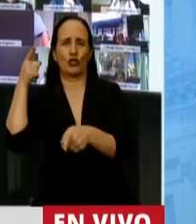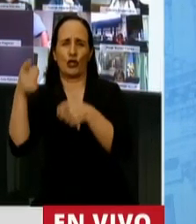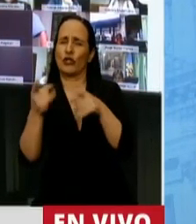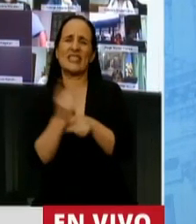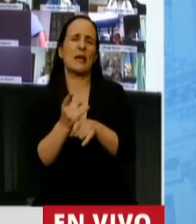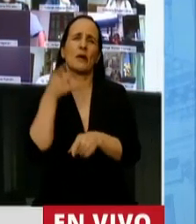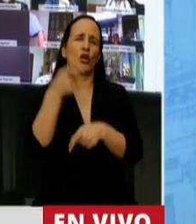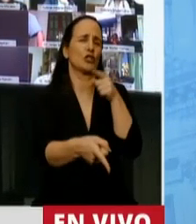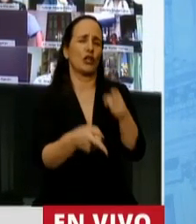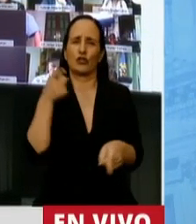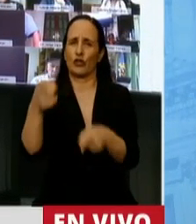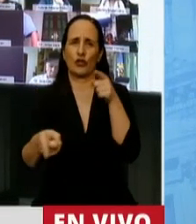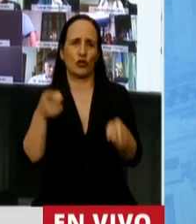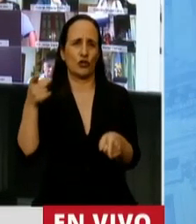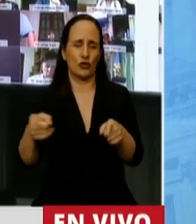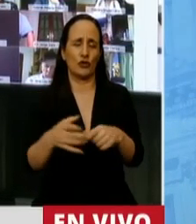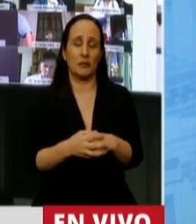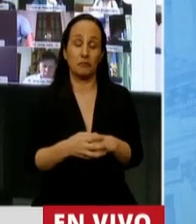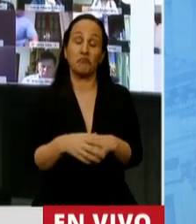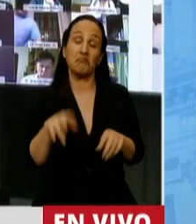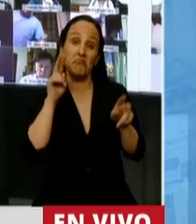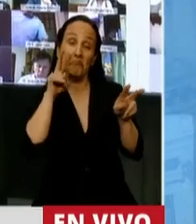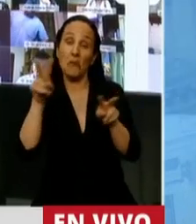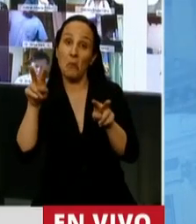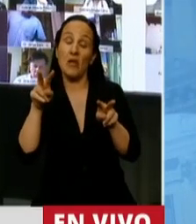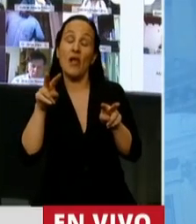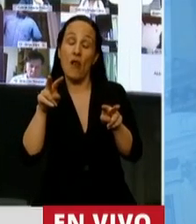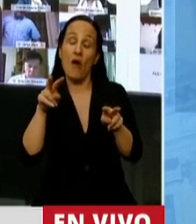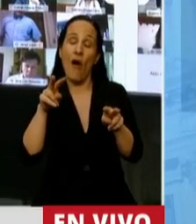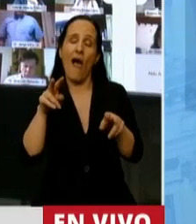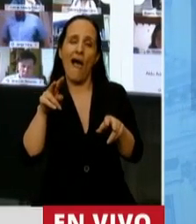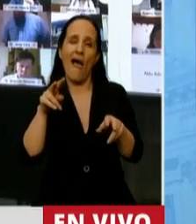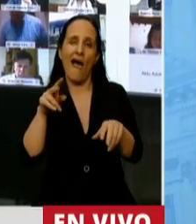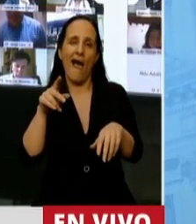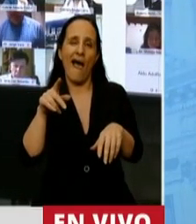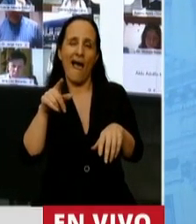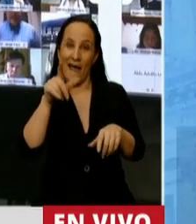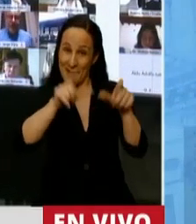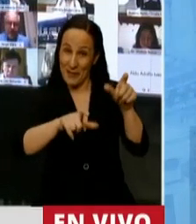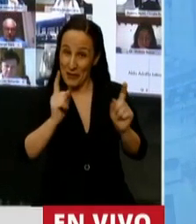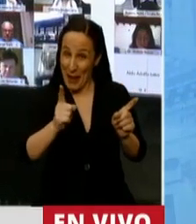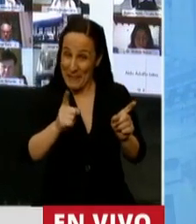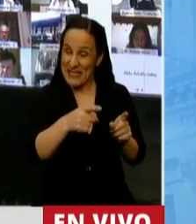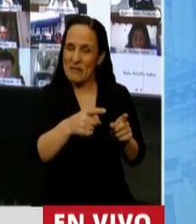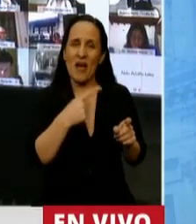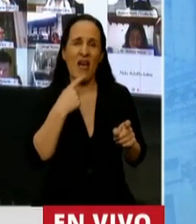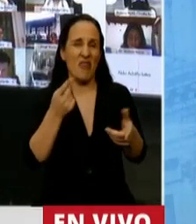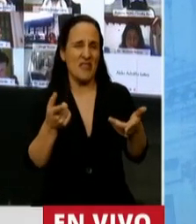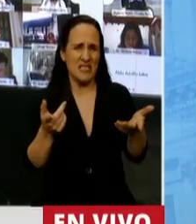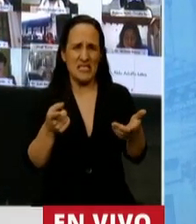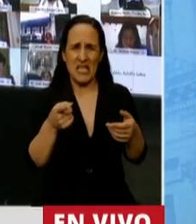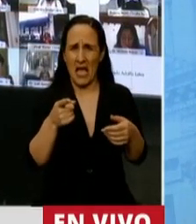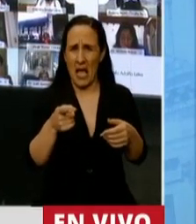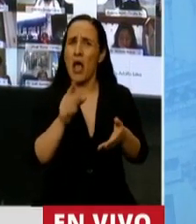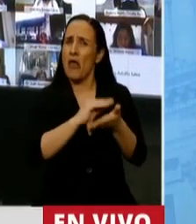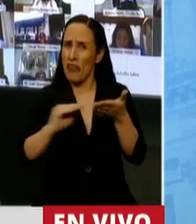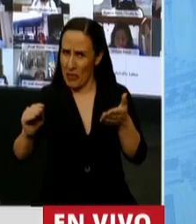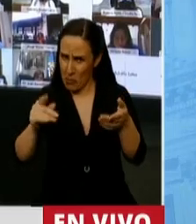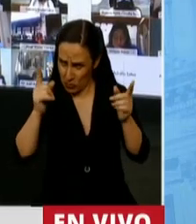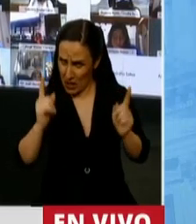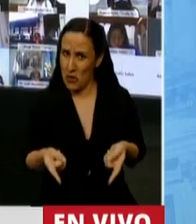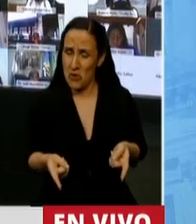contra. Y me acuerdo que varias veces escuché a muchas de esas personas decir, inclusive muchos